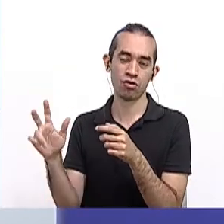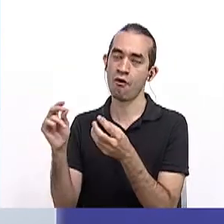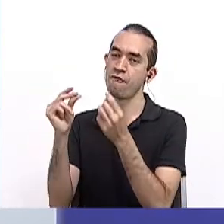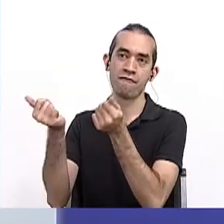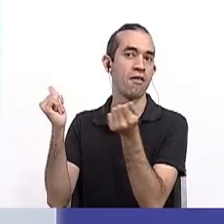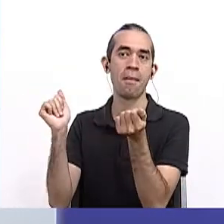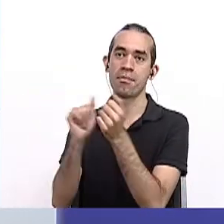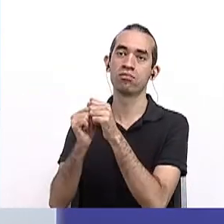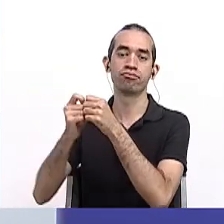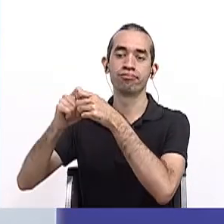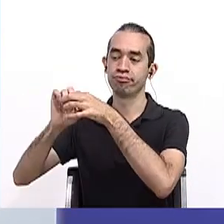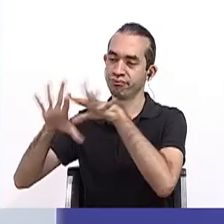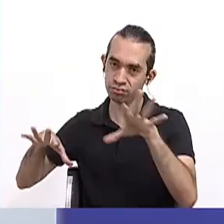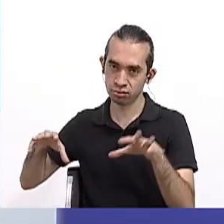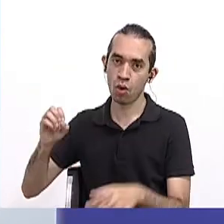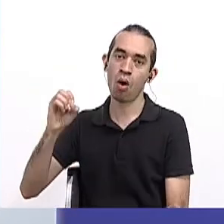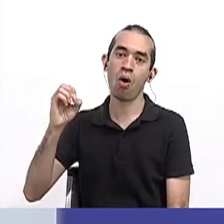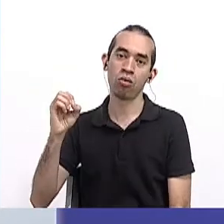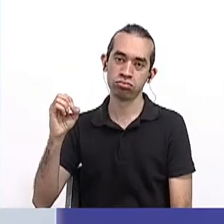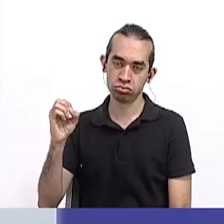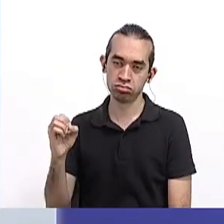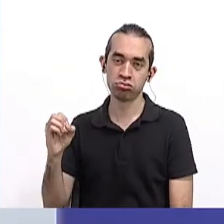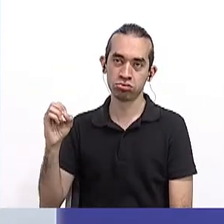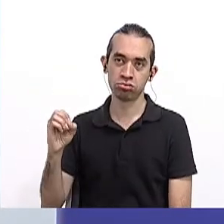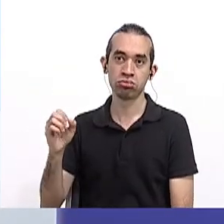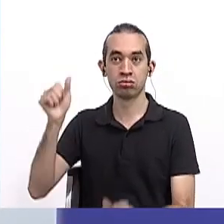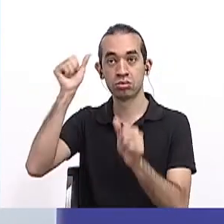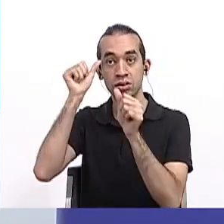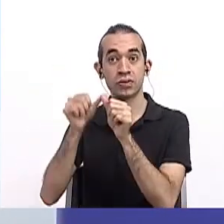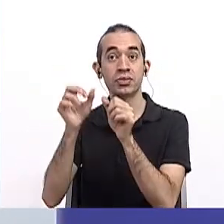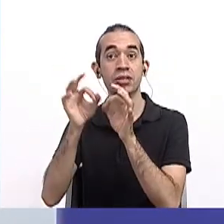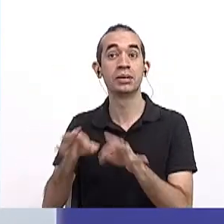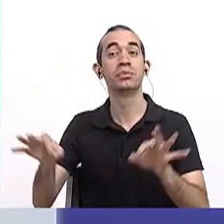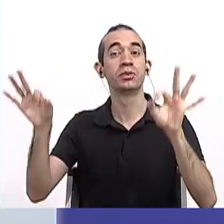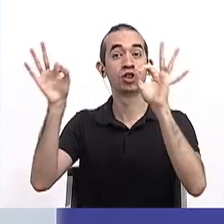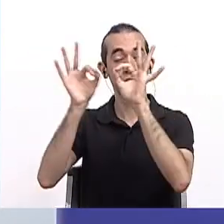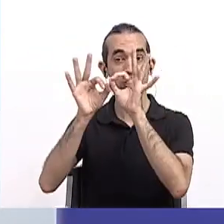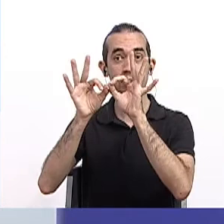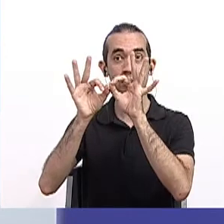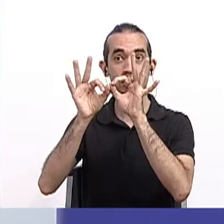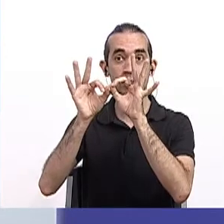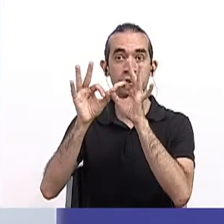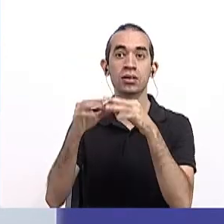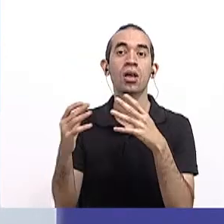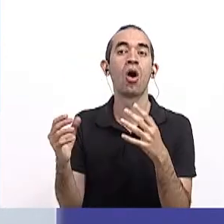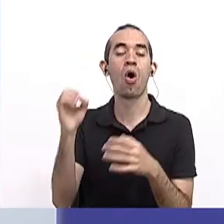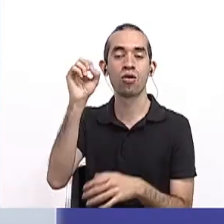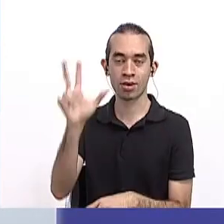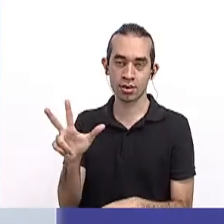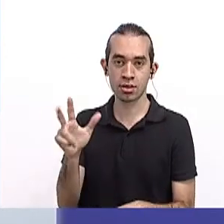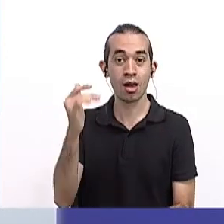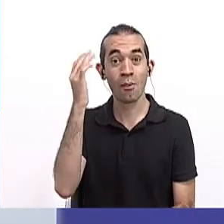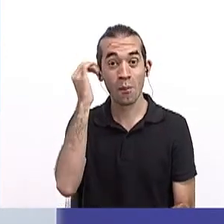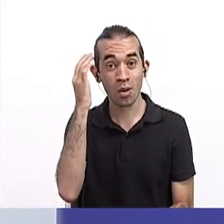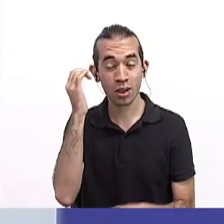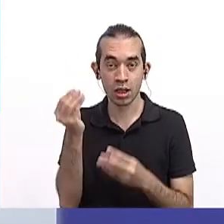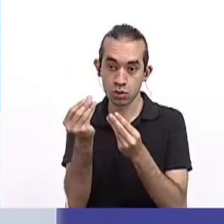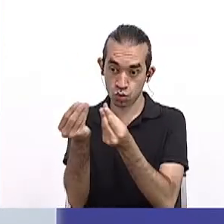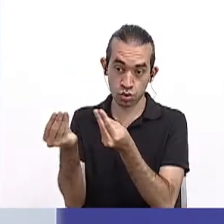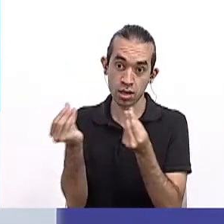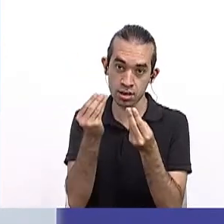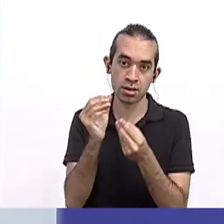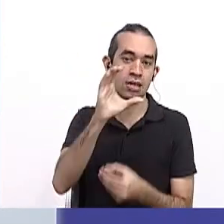se vuelve a descomponer en oxígeno. Y recuerden la importancia que tenemos del ozono, ya que estas sustancias,